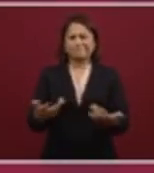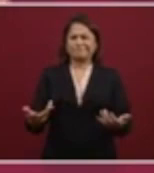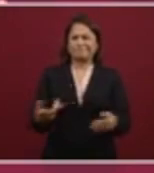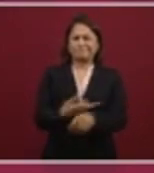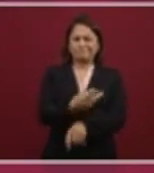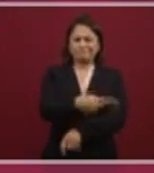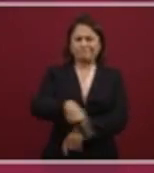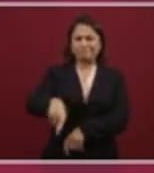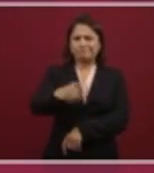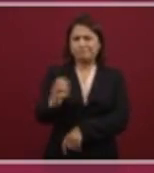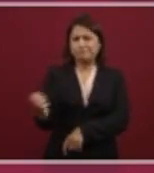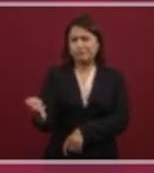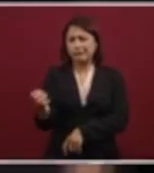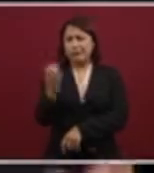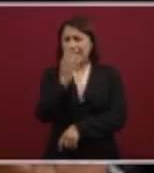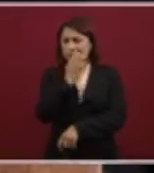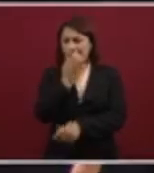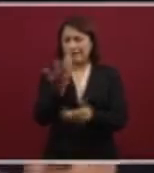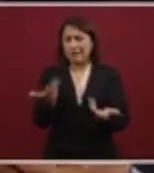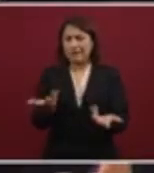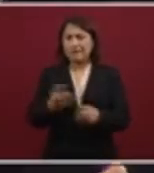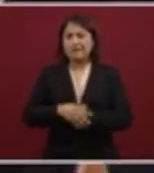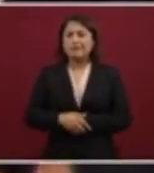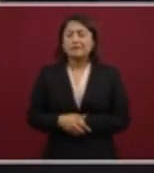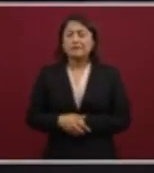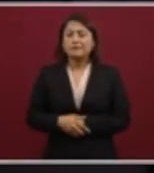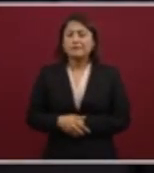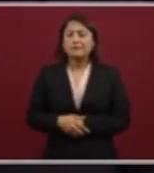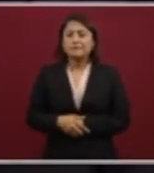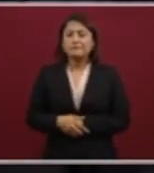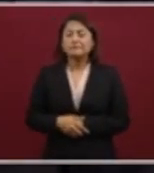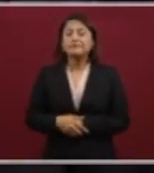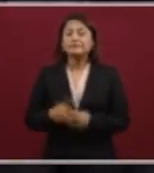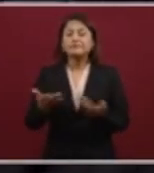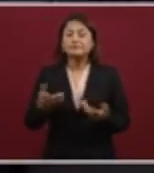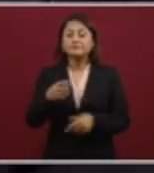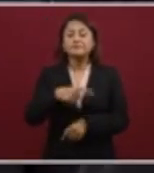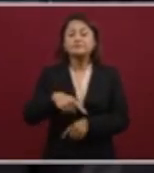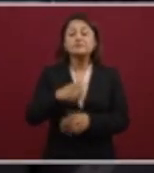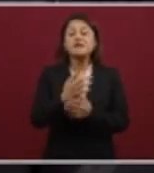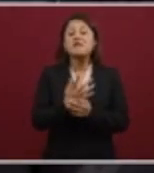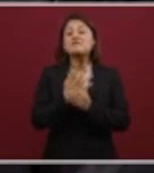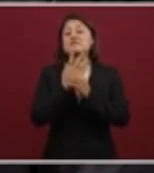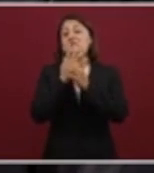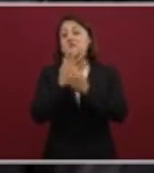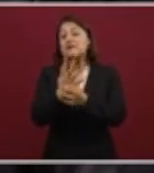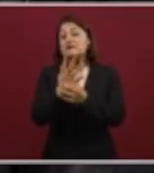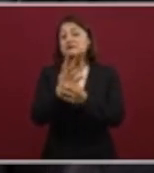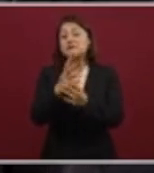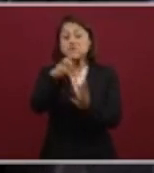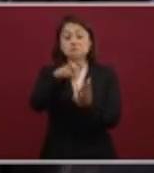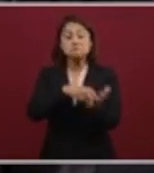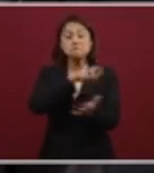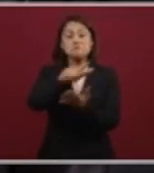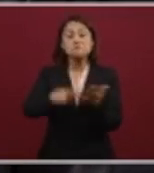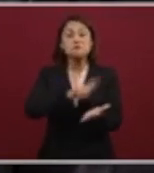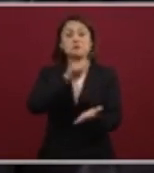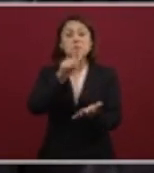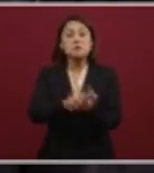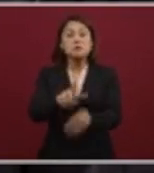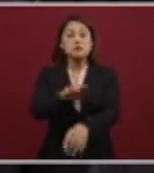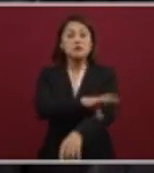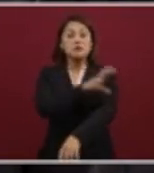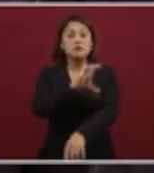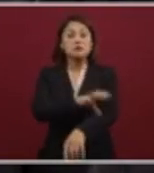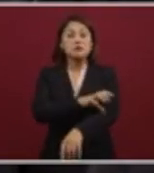diciendo de que con la reforma energética íbamos a estar produciendo 3,000,000 de